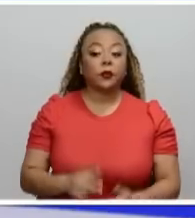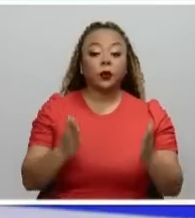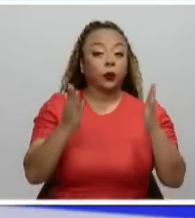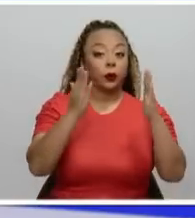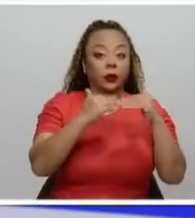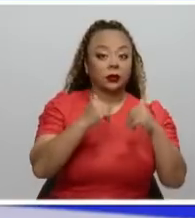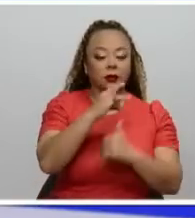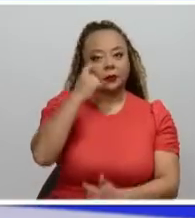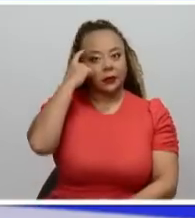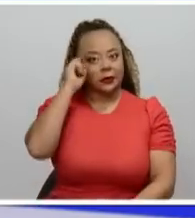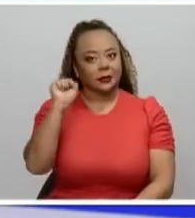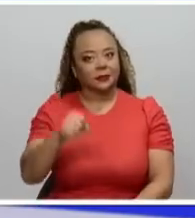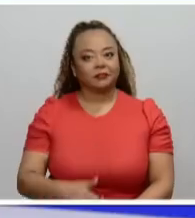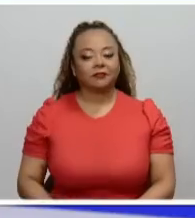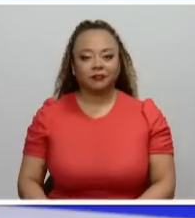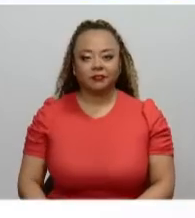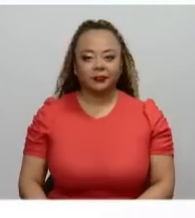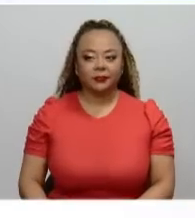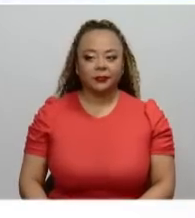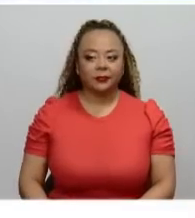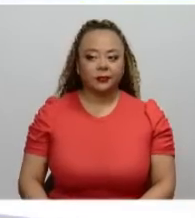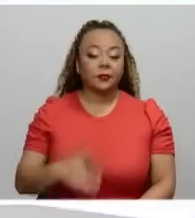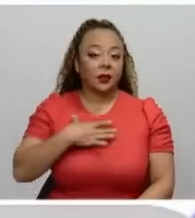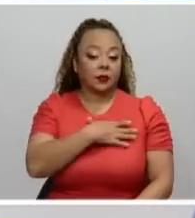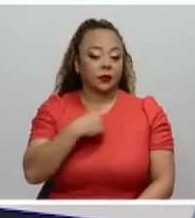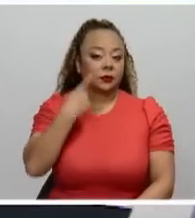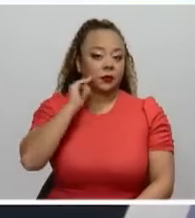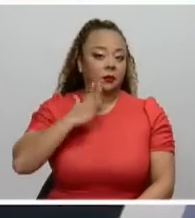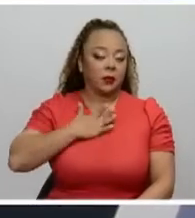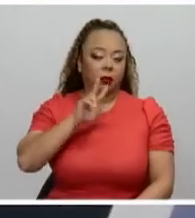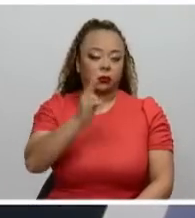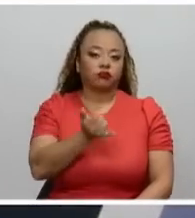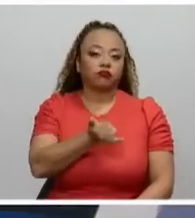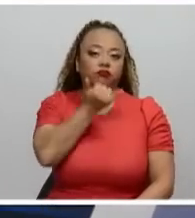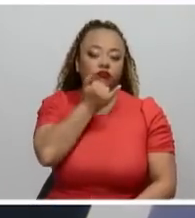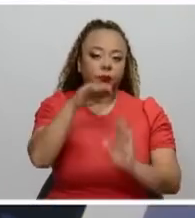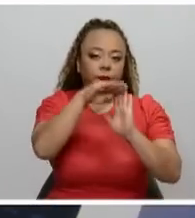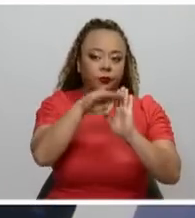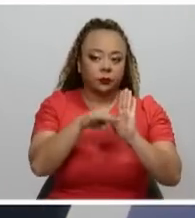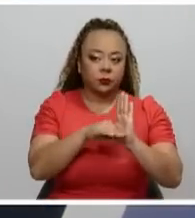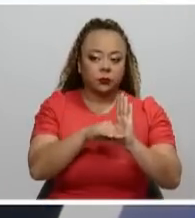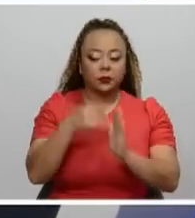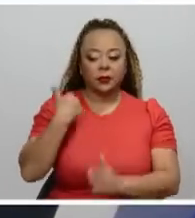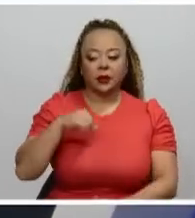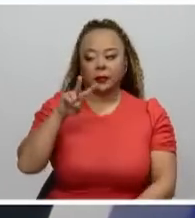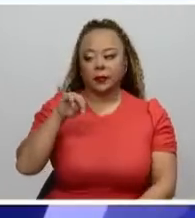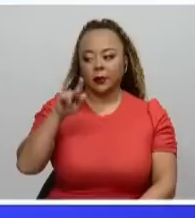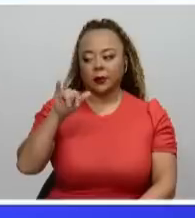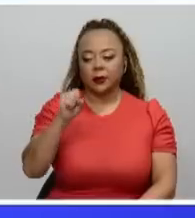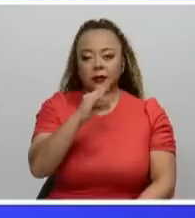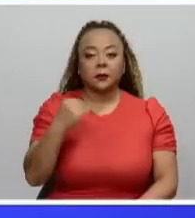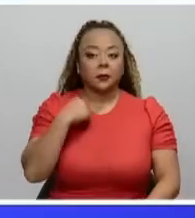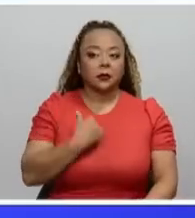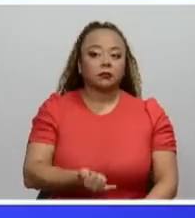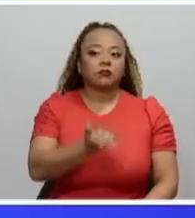están y pensábamos que iban a estar sí a mí no me gusta para mí son dos pifias de la lista de El señor vivas Y es